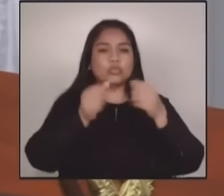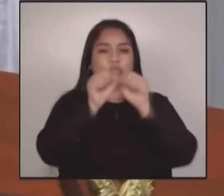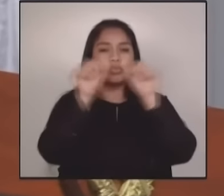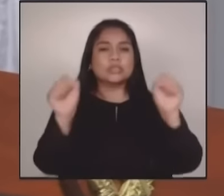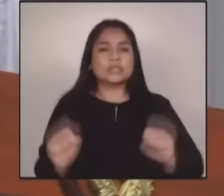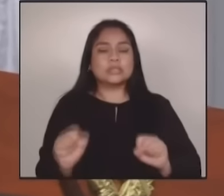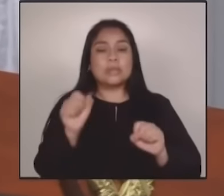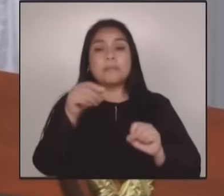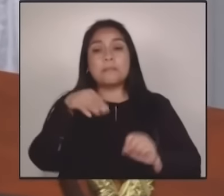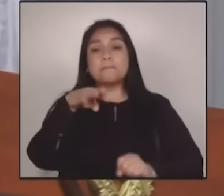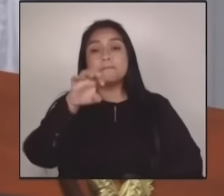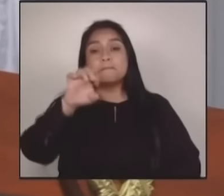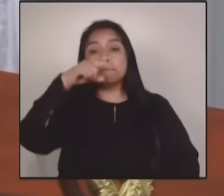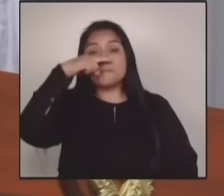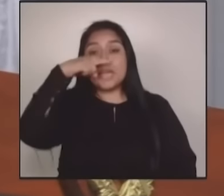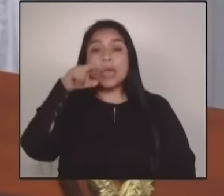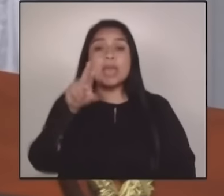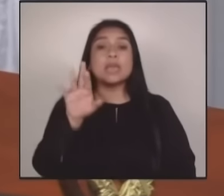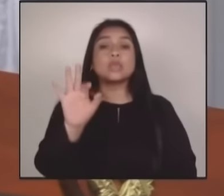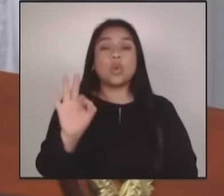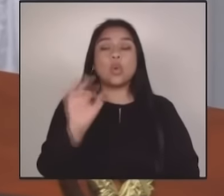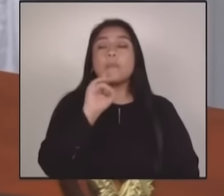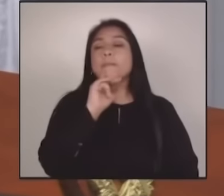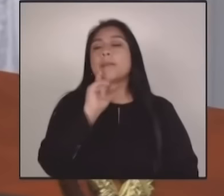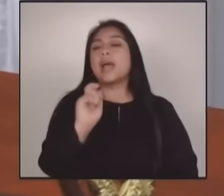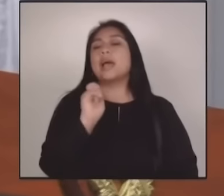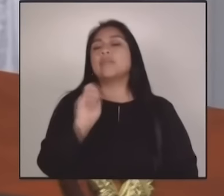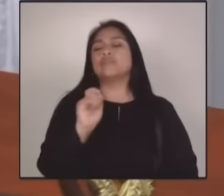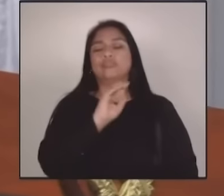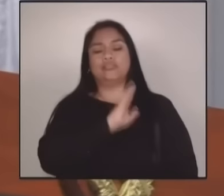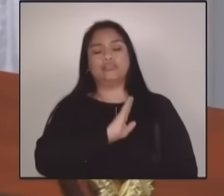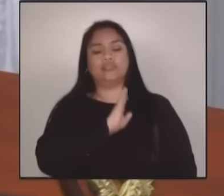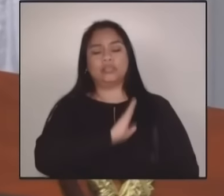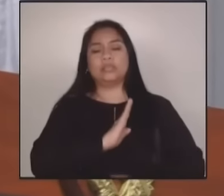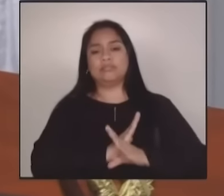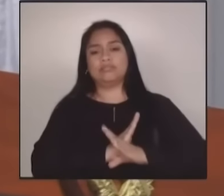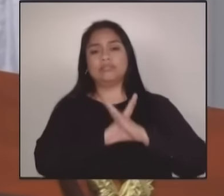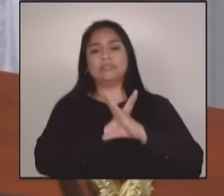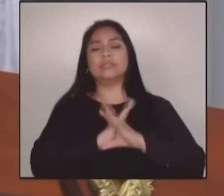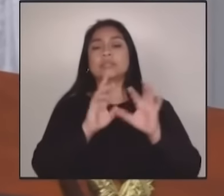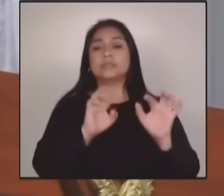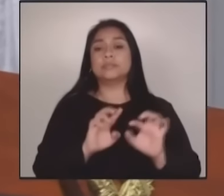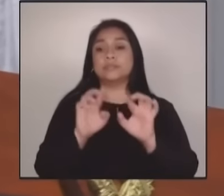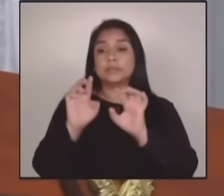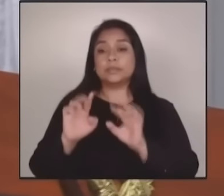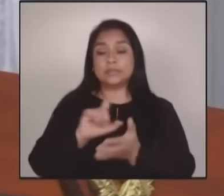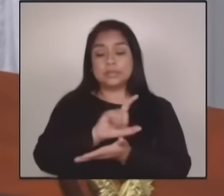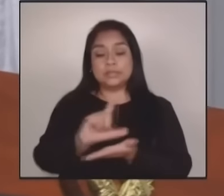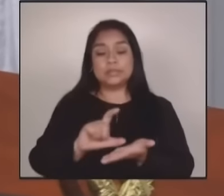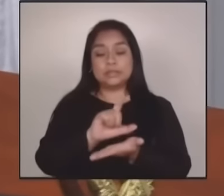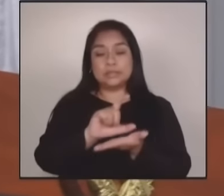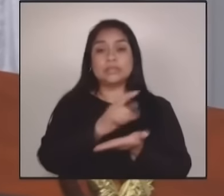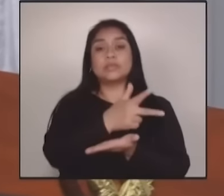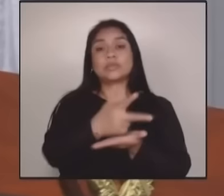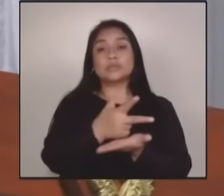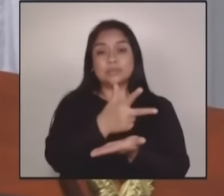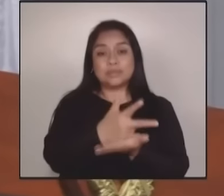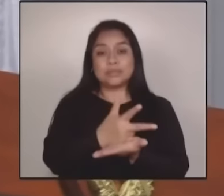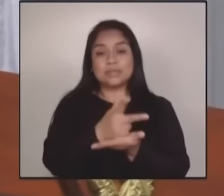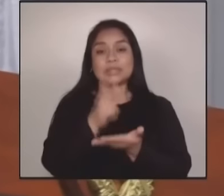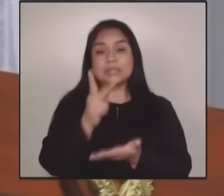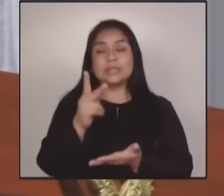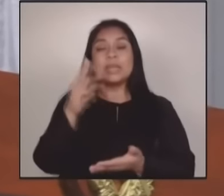metro que mejore el bienestar y la seguridad de los ciudadanos en la ciudad de Guatemala y en